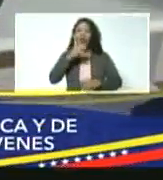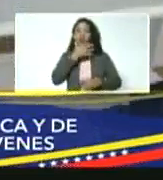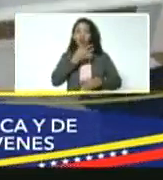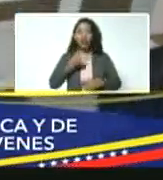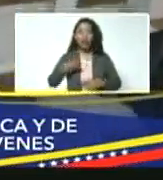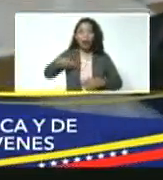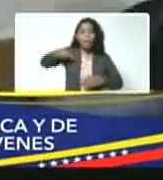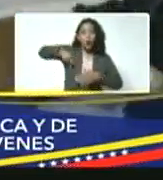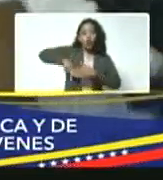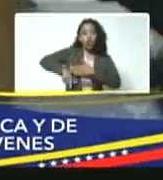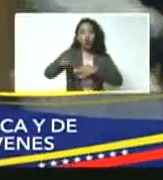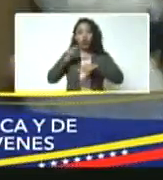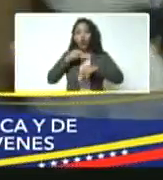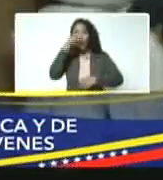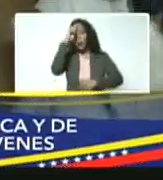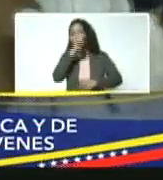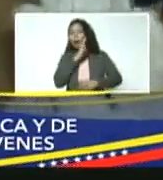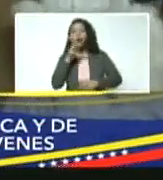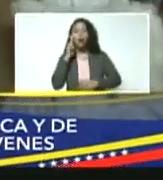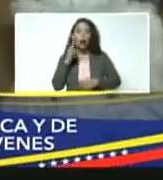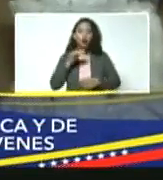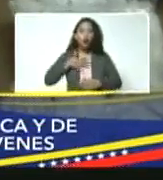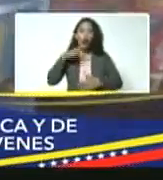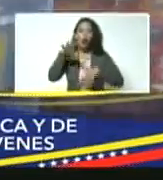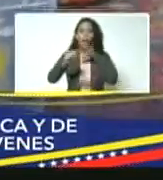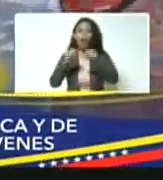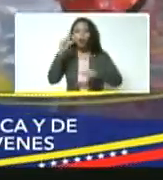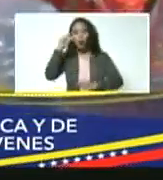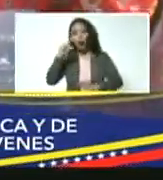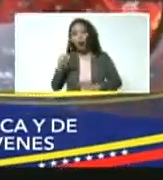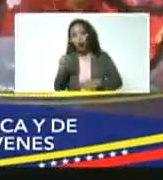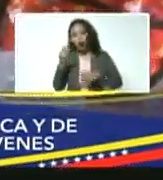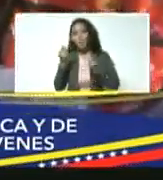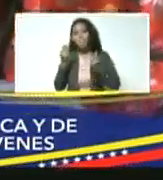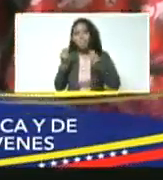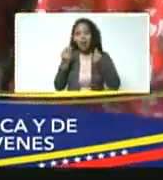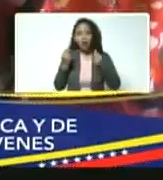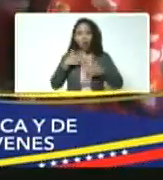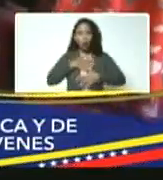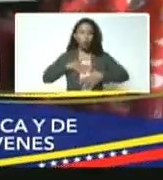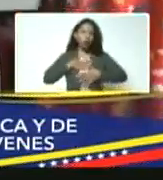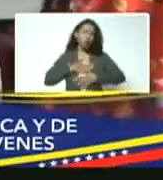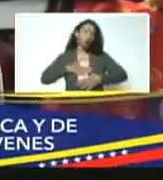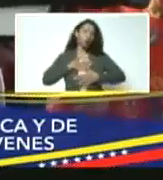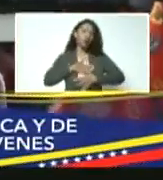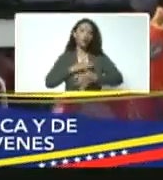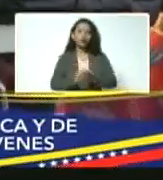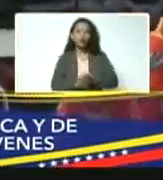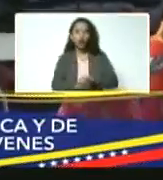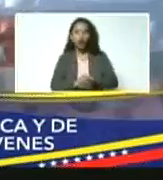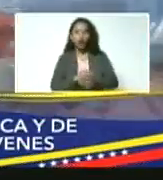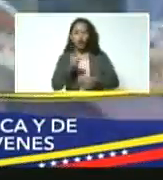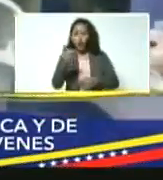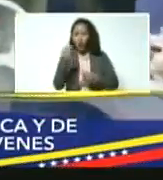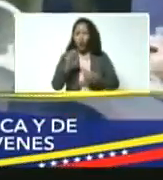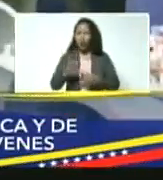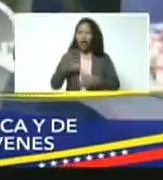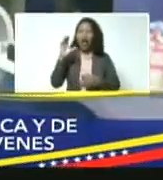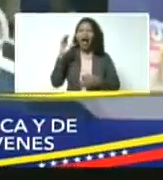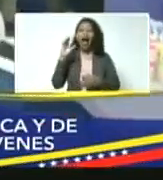en la adquisición de los útiles escolares a precio pues cómodo. Arley Molina, ¿cómo estás, Arley?